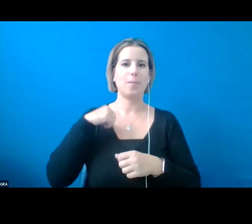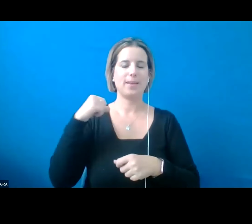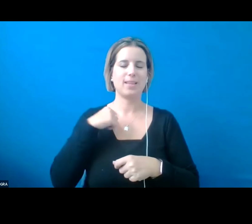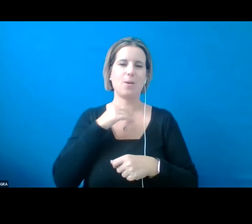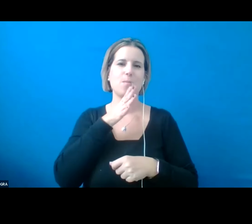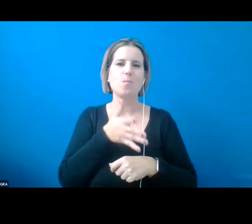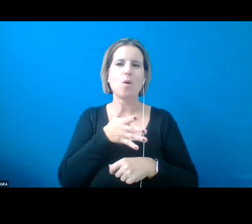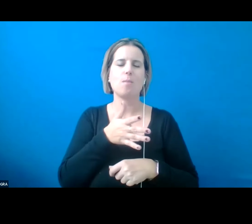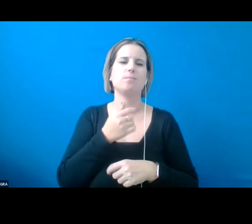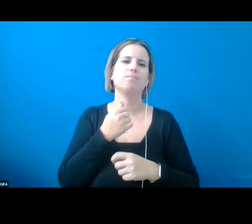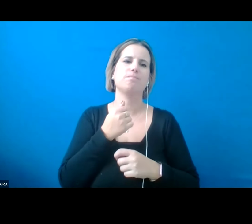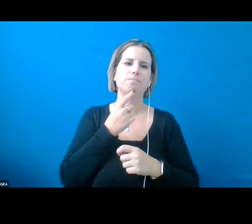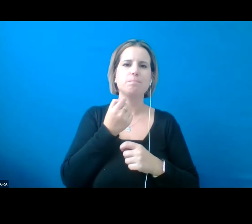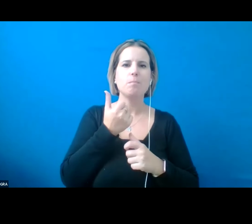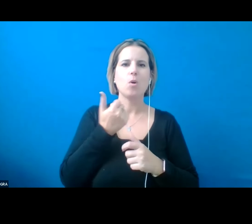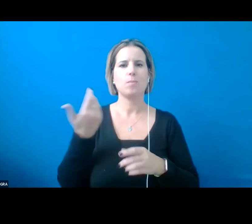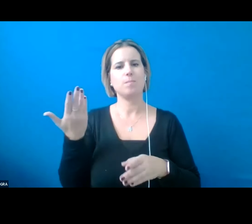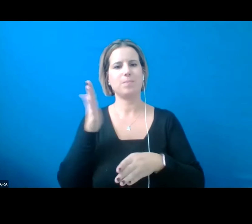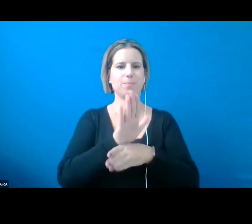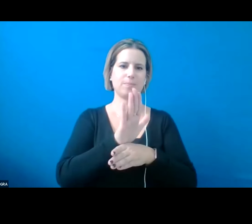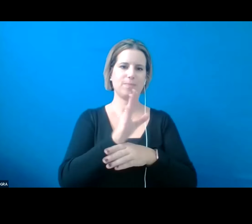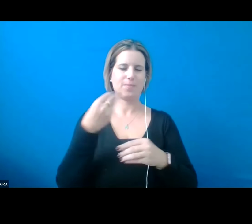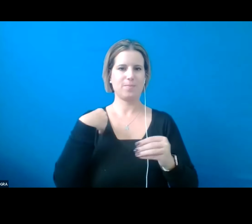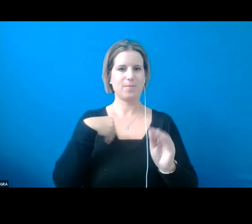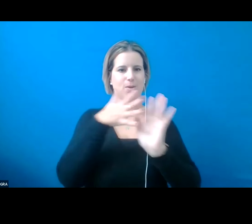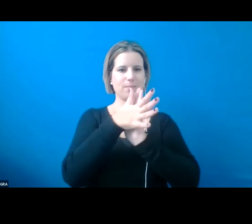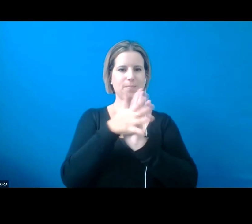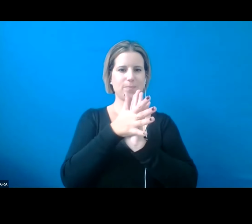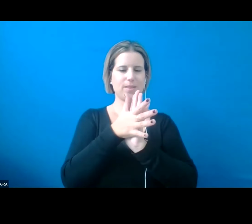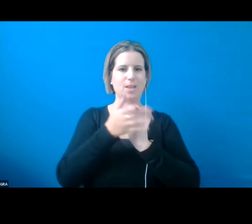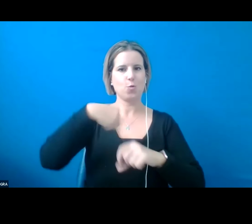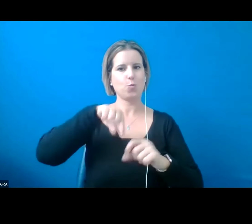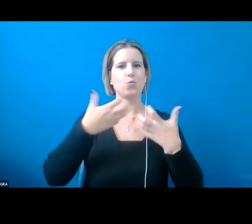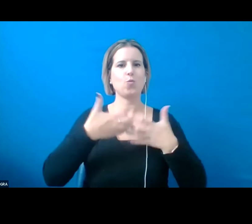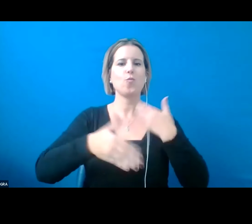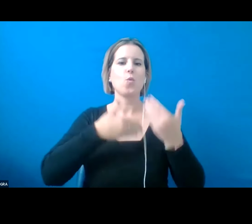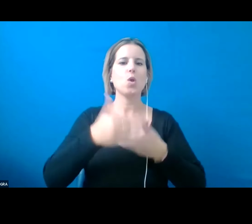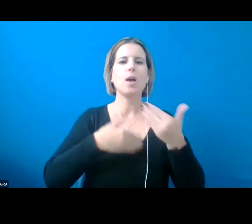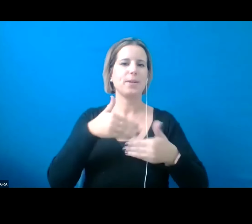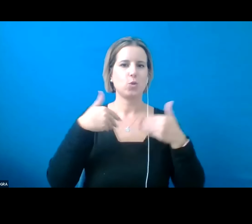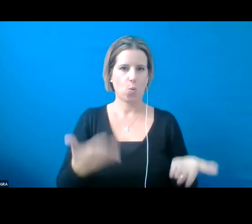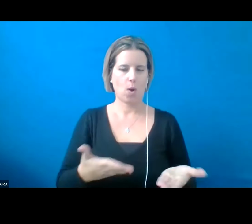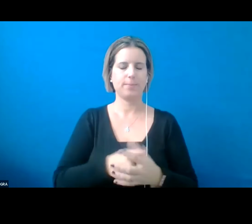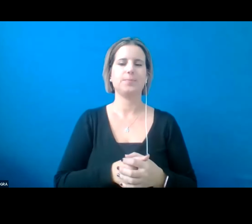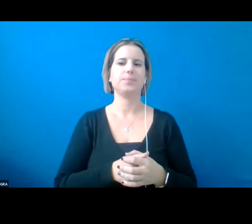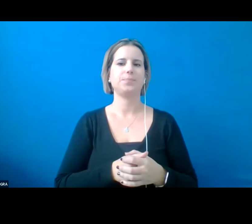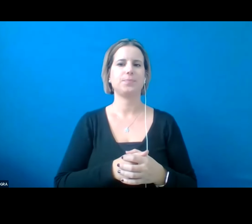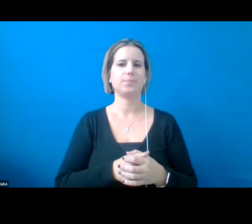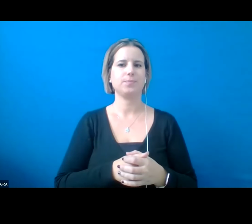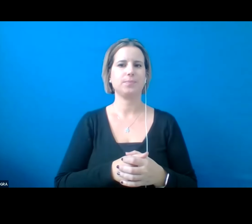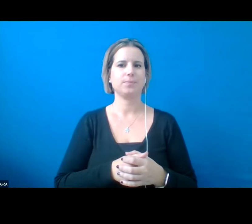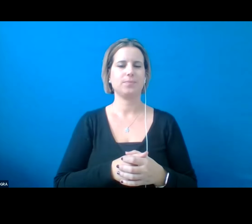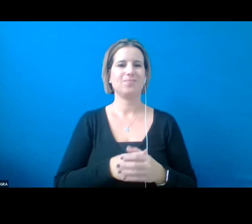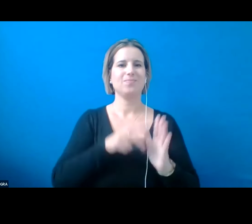yo creo que me va a permitir presentar un poco lo que es nuestro funcionamiento en salud mental en el